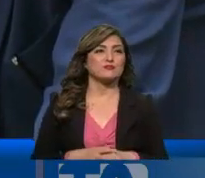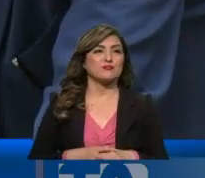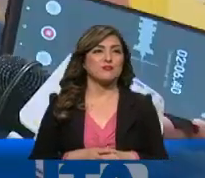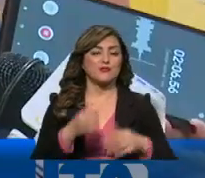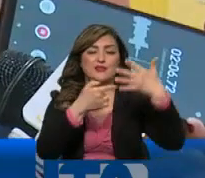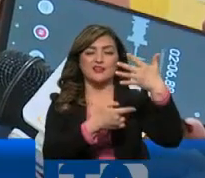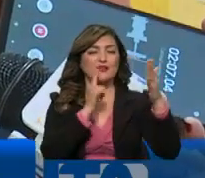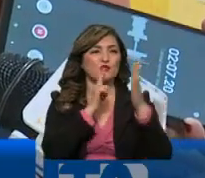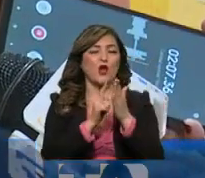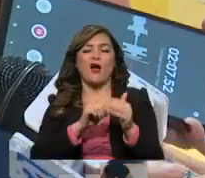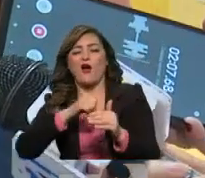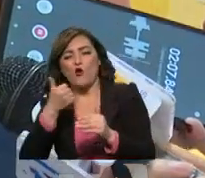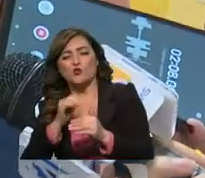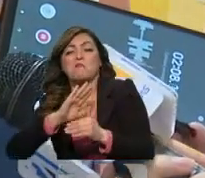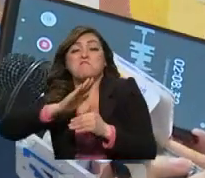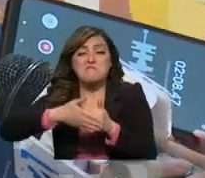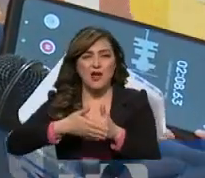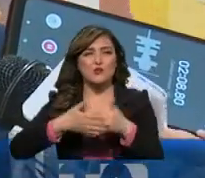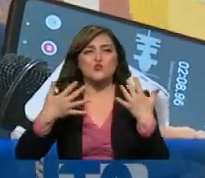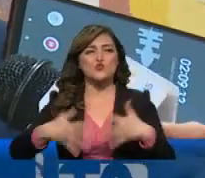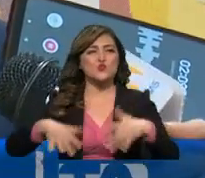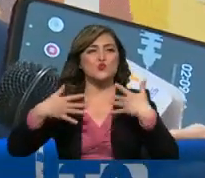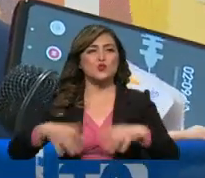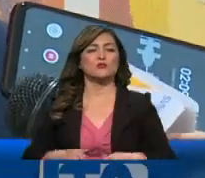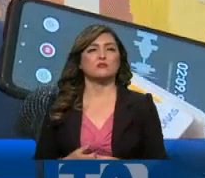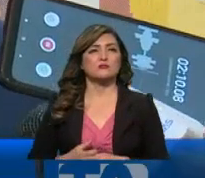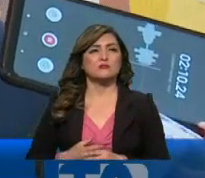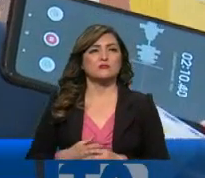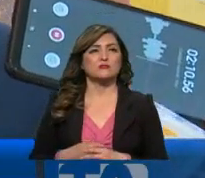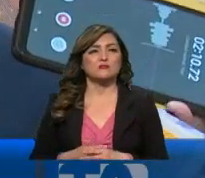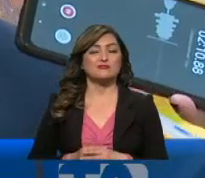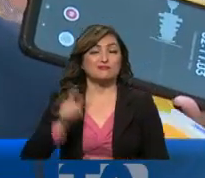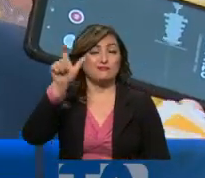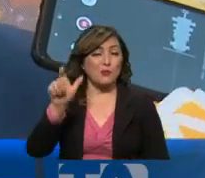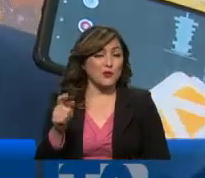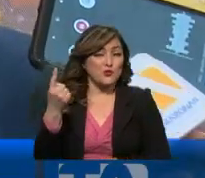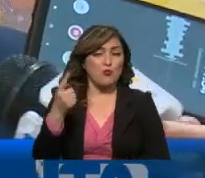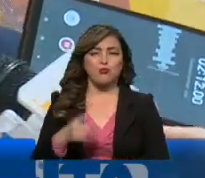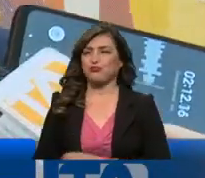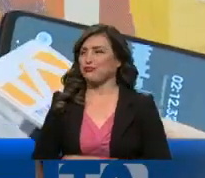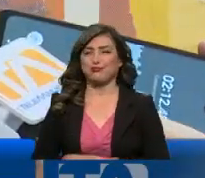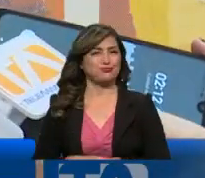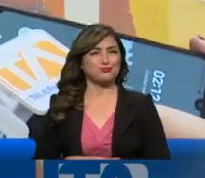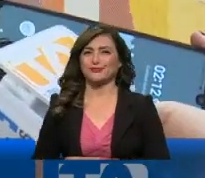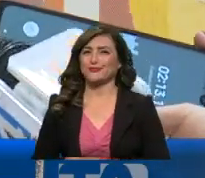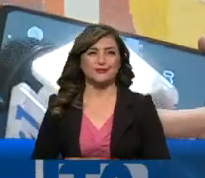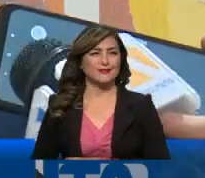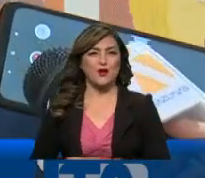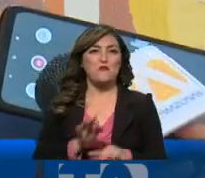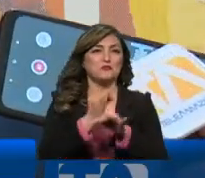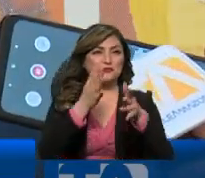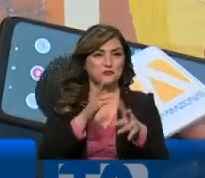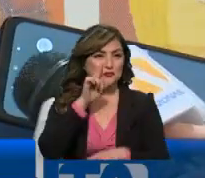denunciado Lloret. Hay muchas cosas gravísimas y que no solamente es una persona. Hay más funcionarios y